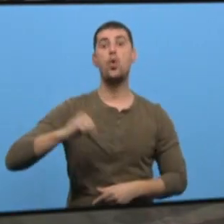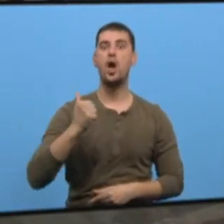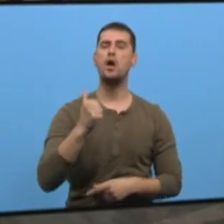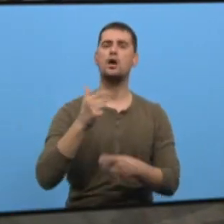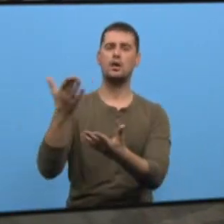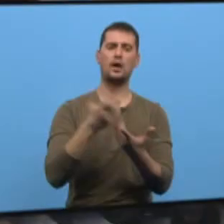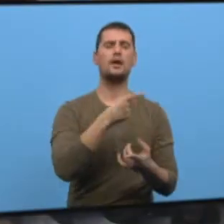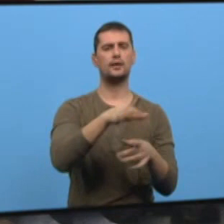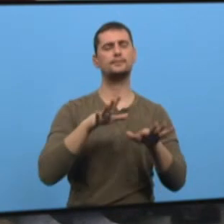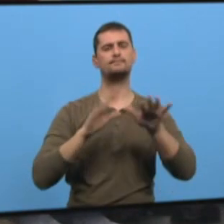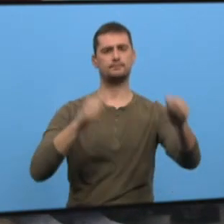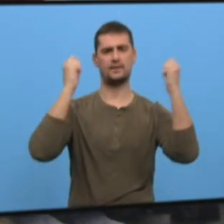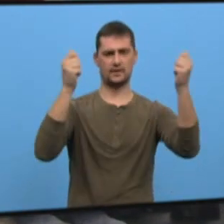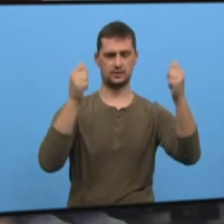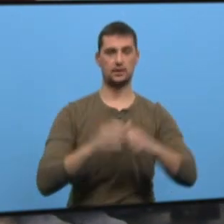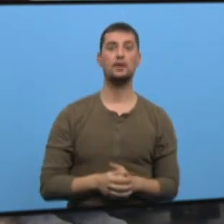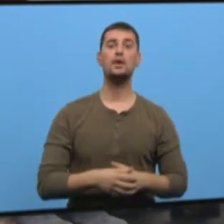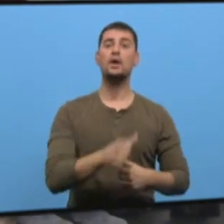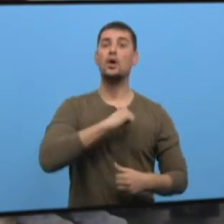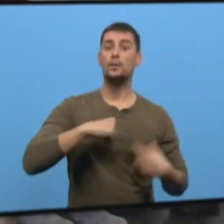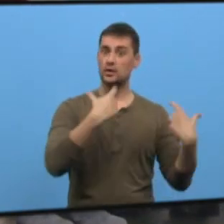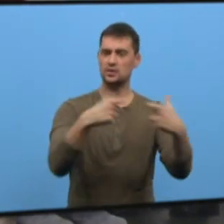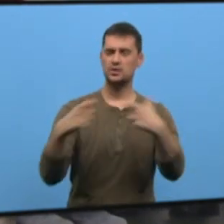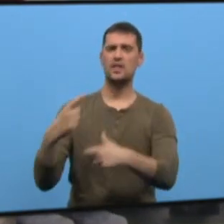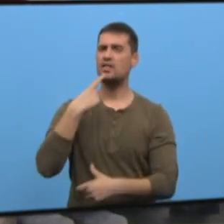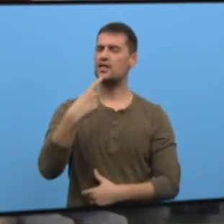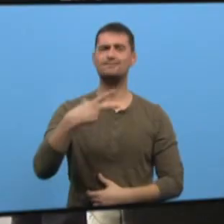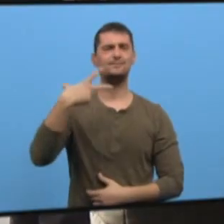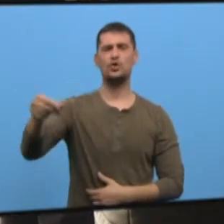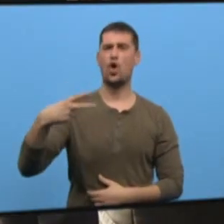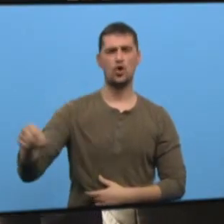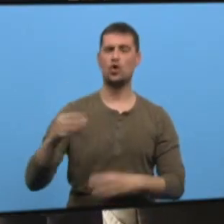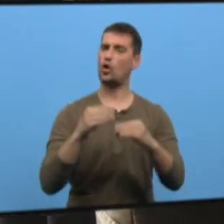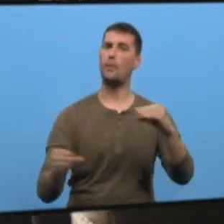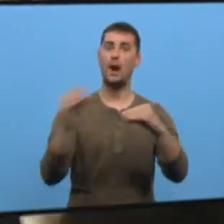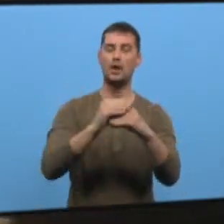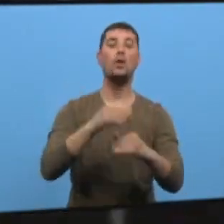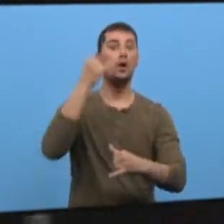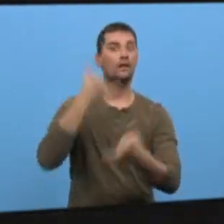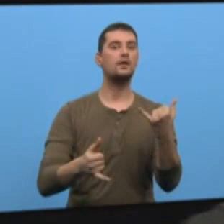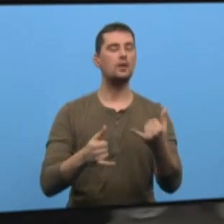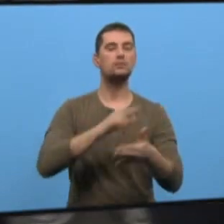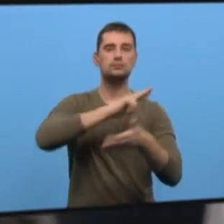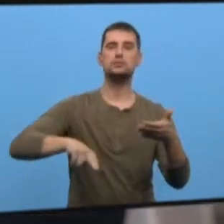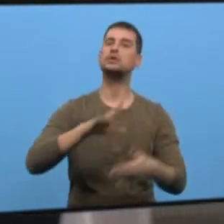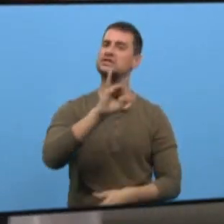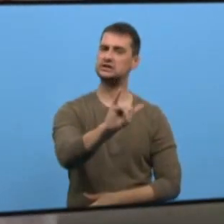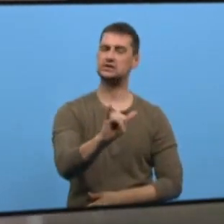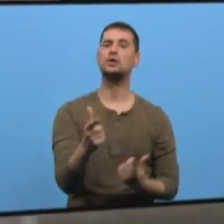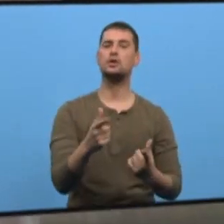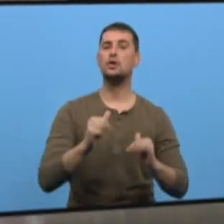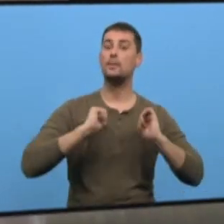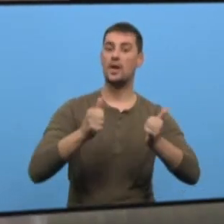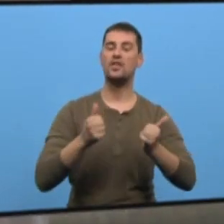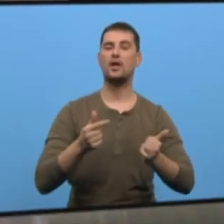hospitais a mayoría comunidades autónomas españas implantar esta medida así Galicia queña previsto